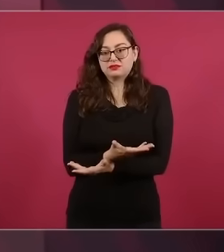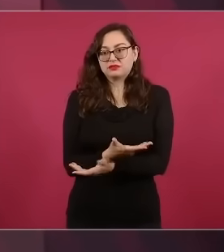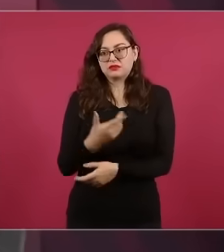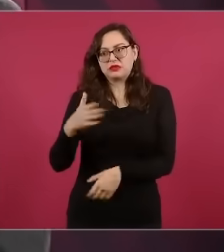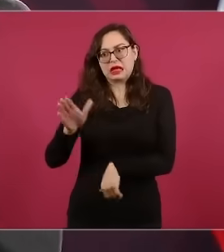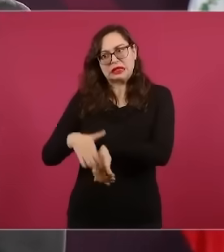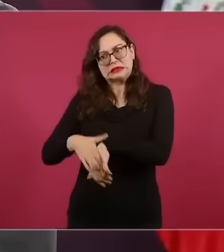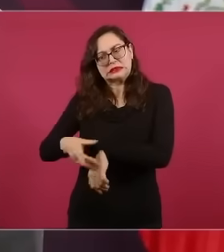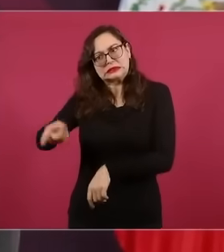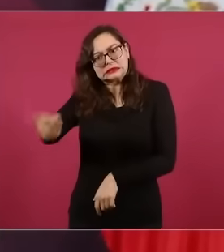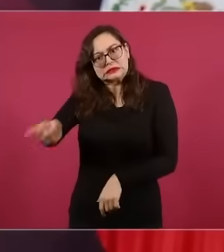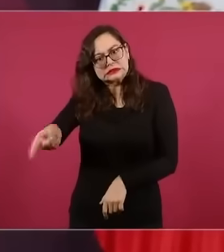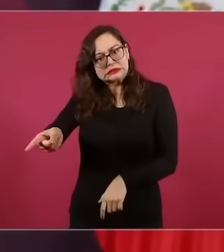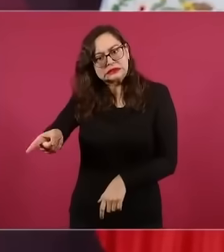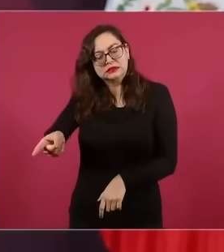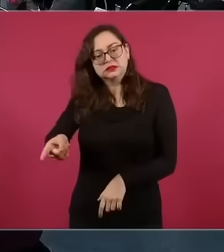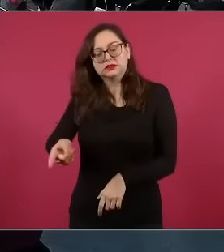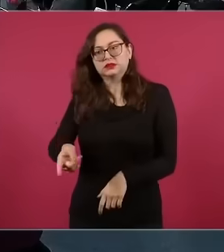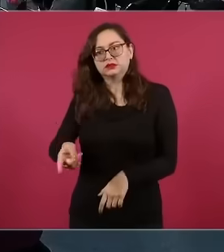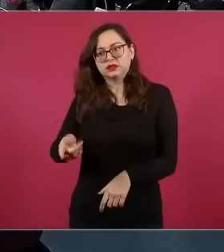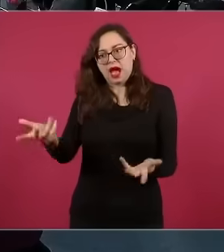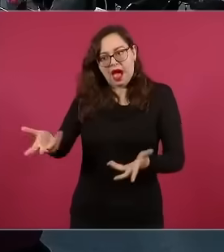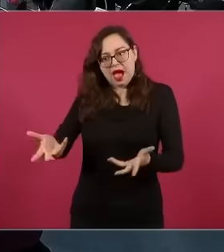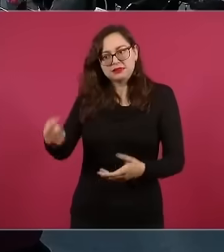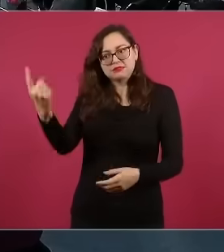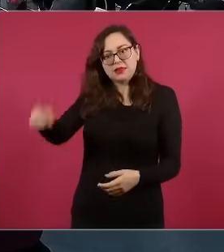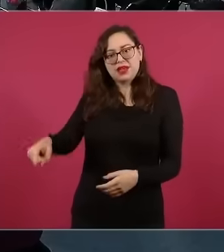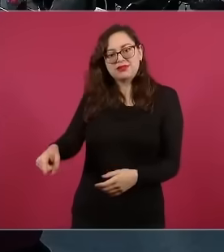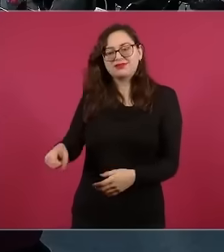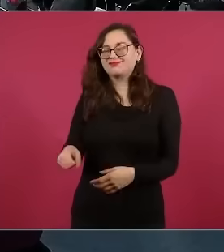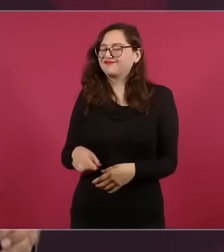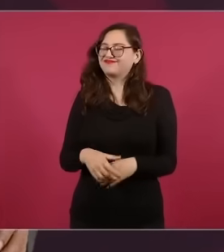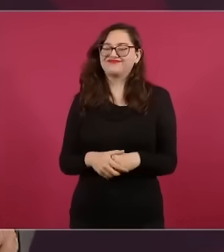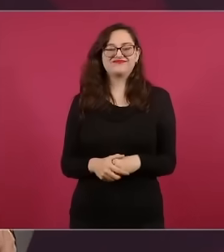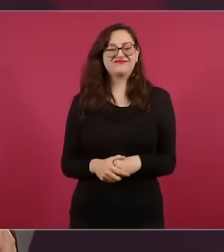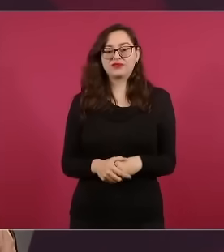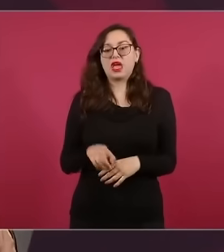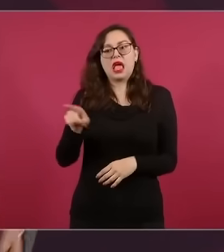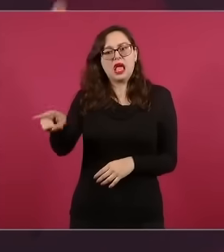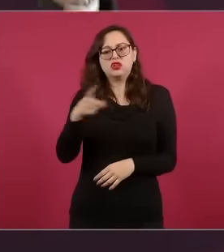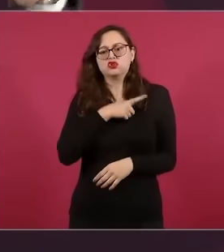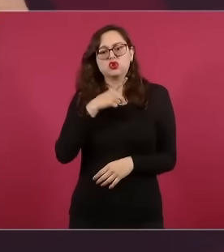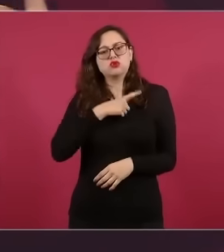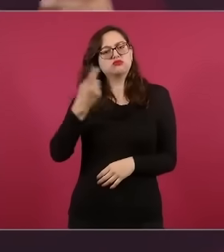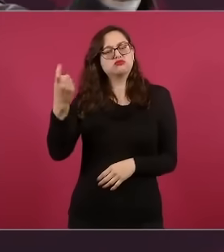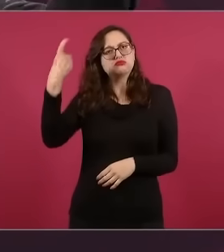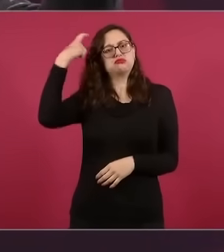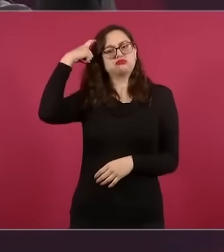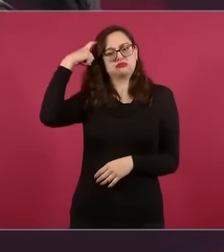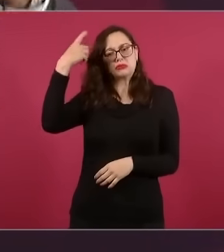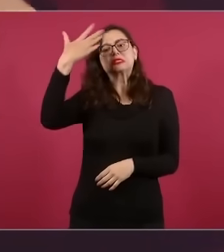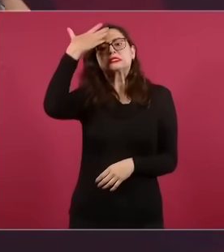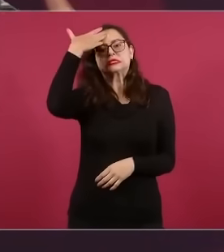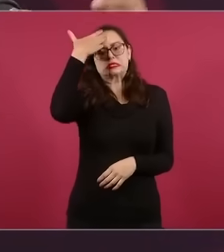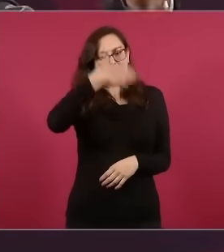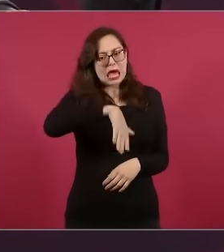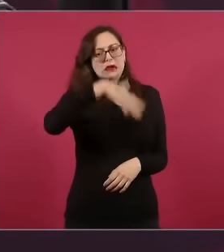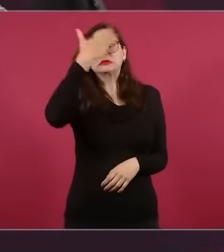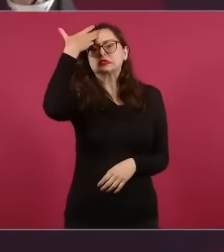nadie lo que tiene que hacer, sino que cada quien está